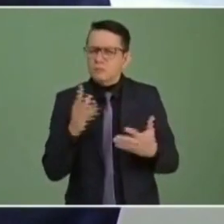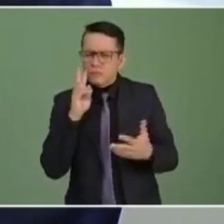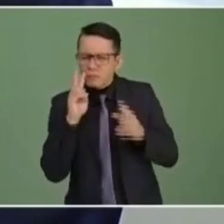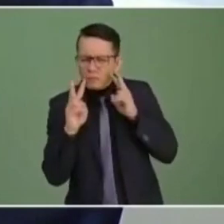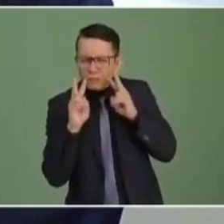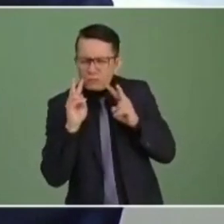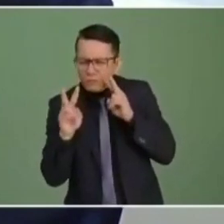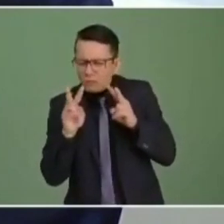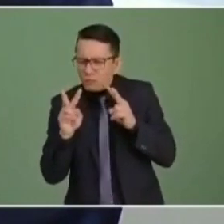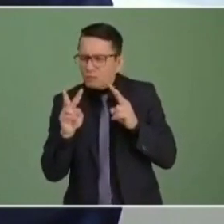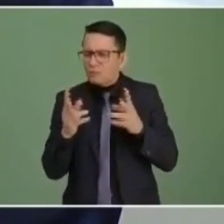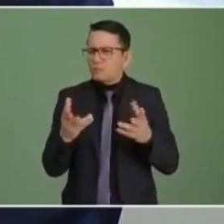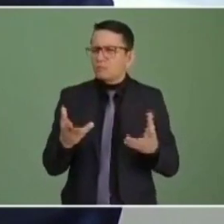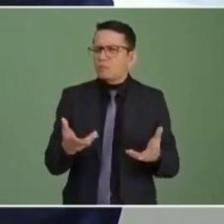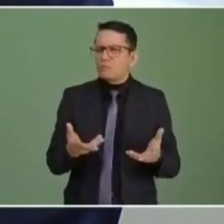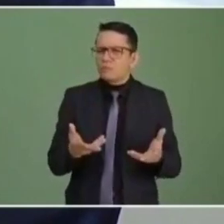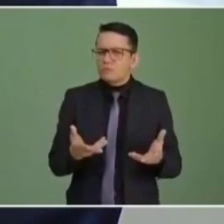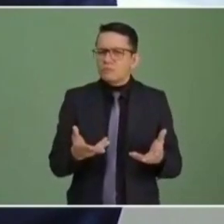cementerio.